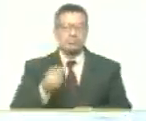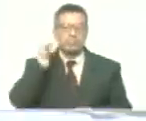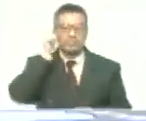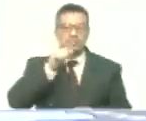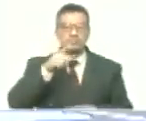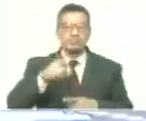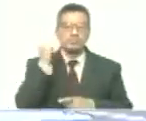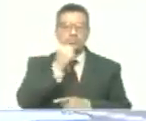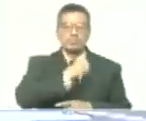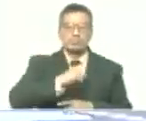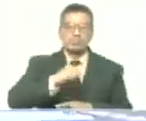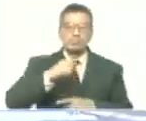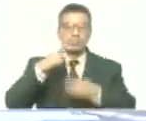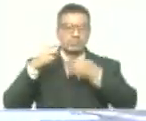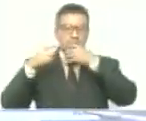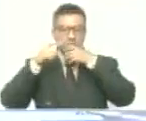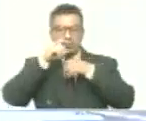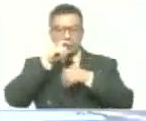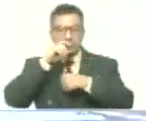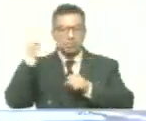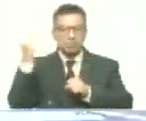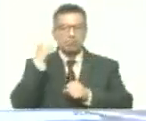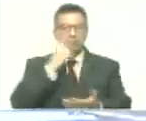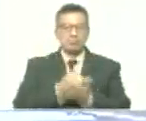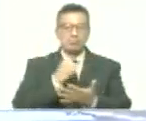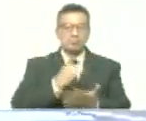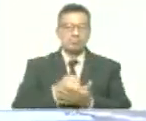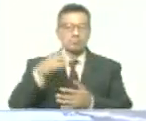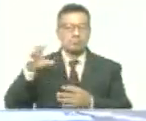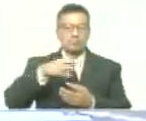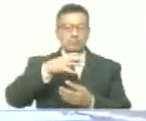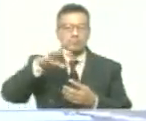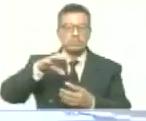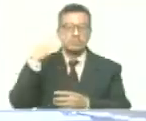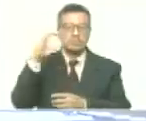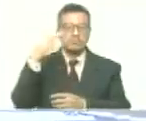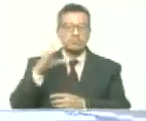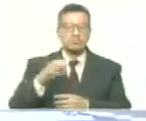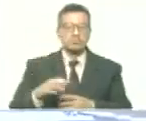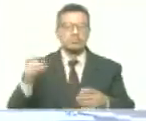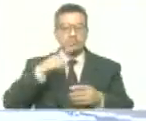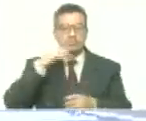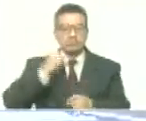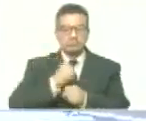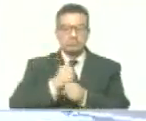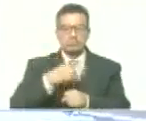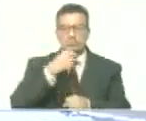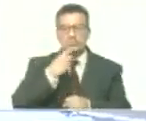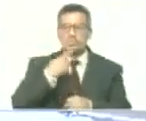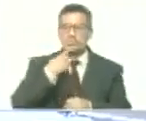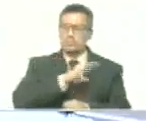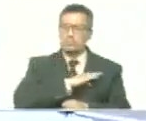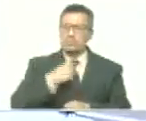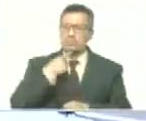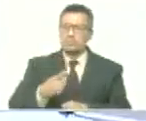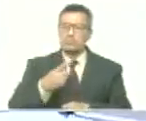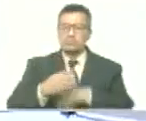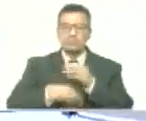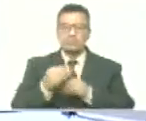a matar a Maduro con drones. Hemos probado los drones en Caracas, funcionan. Y yo les dije,